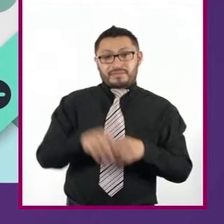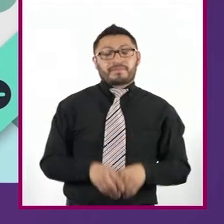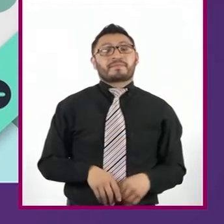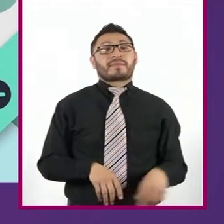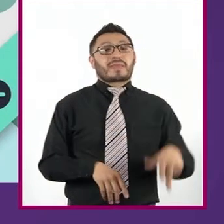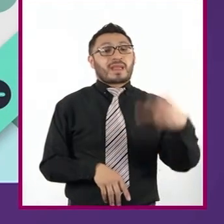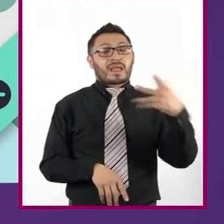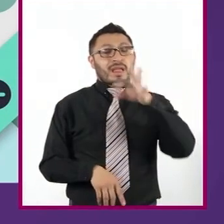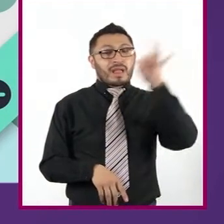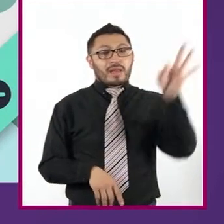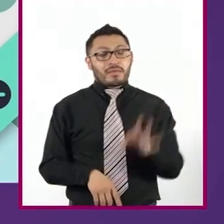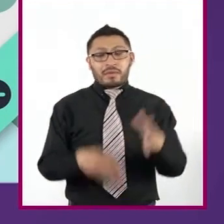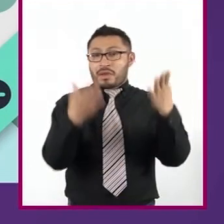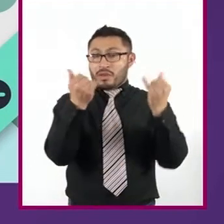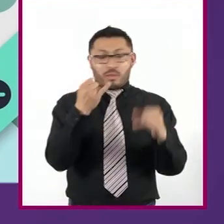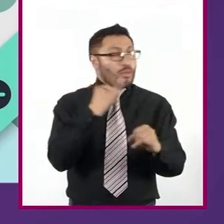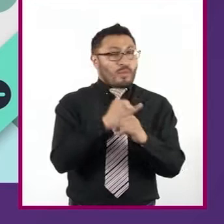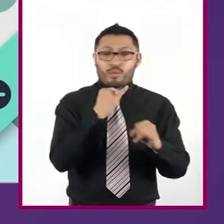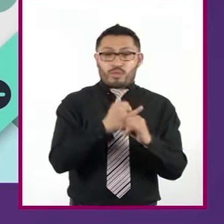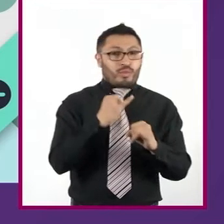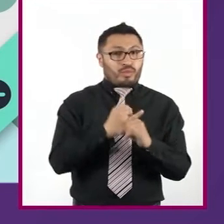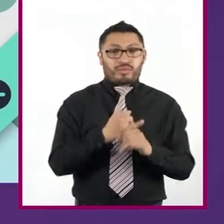13% no cuenta con Internet.